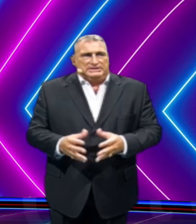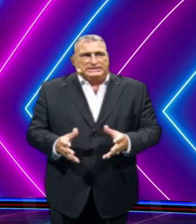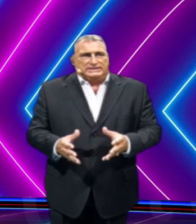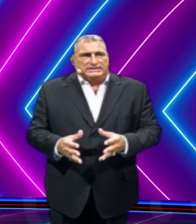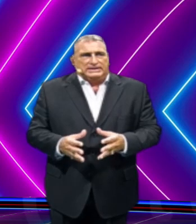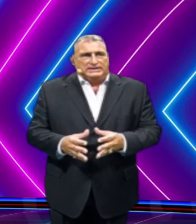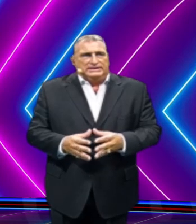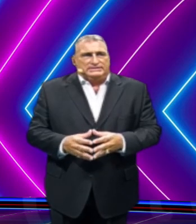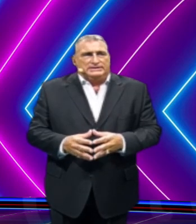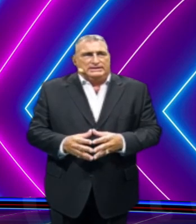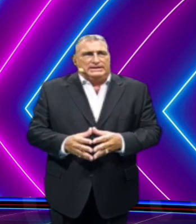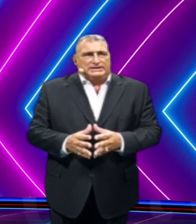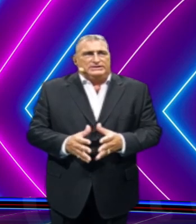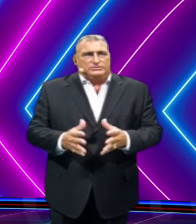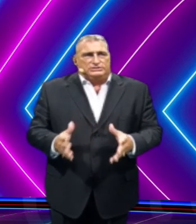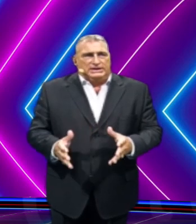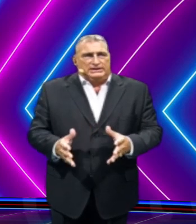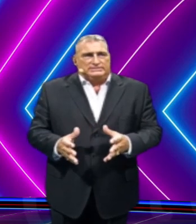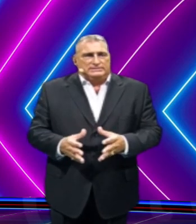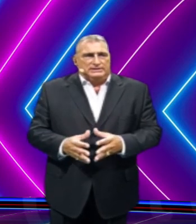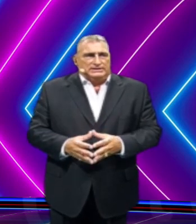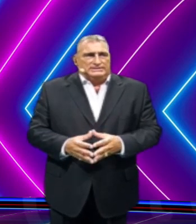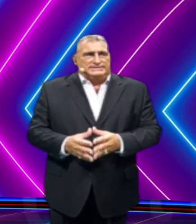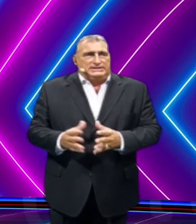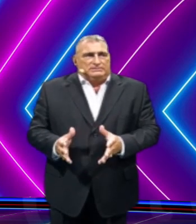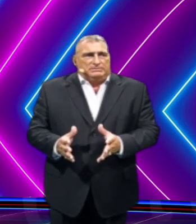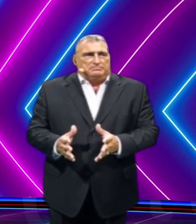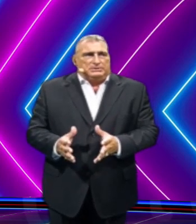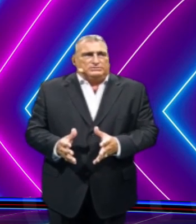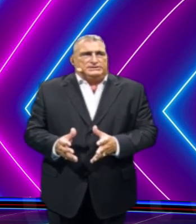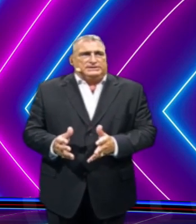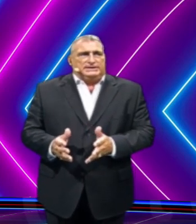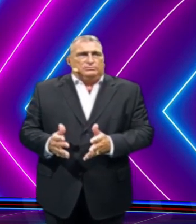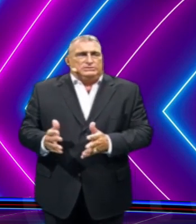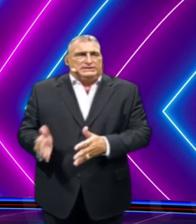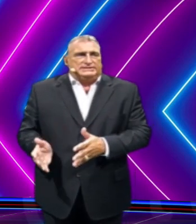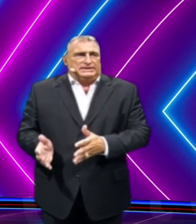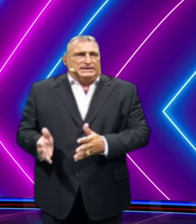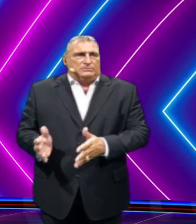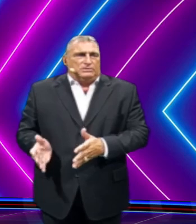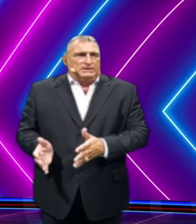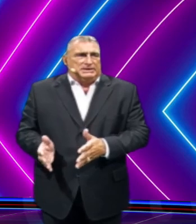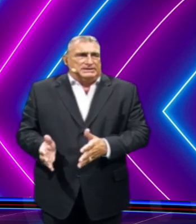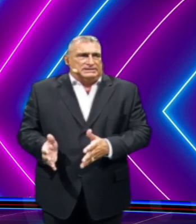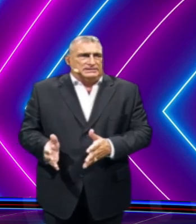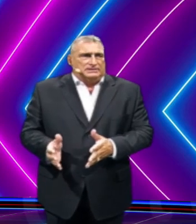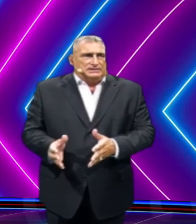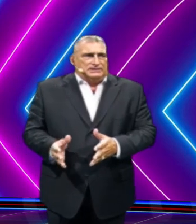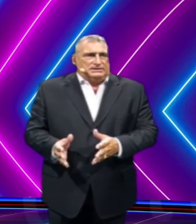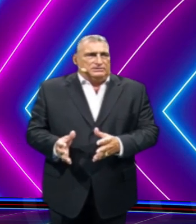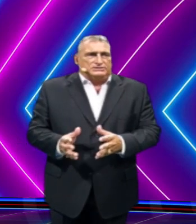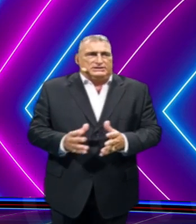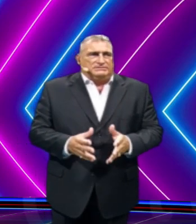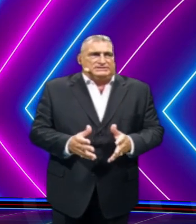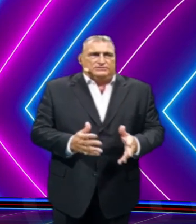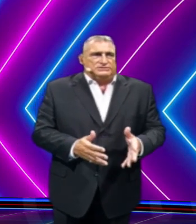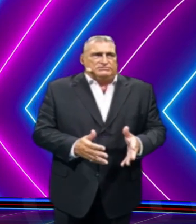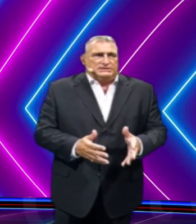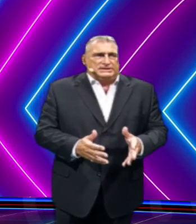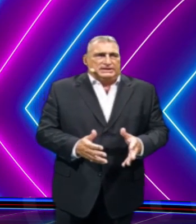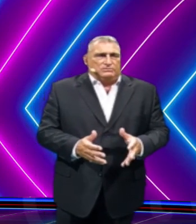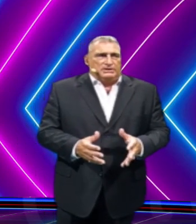empieza a tratar. Es decir, las redes sociales sirven, pero si se utilizan adecuadamente. Y no sirven si no